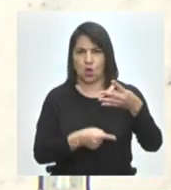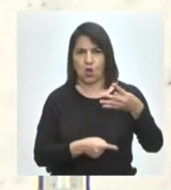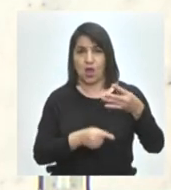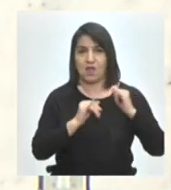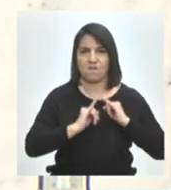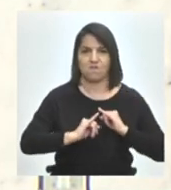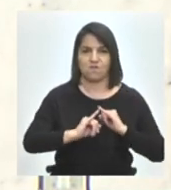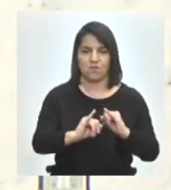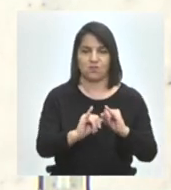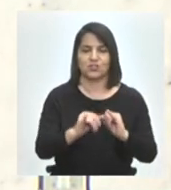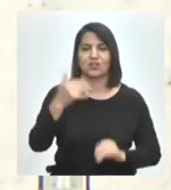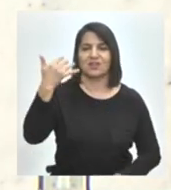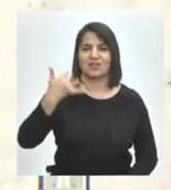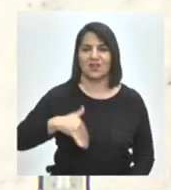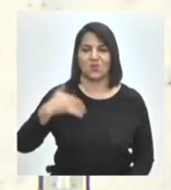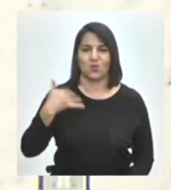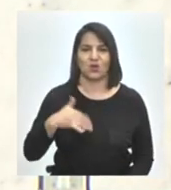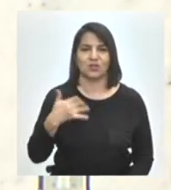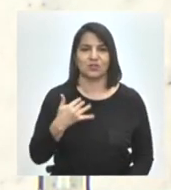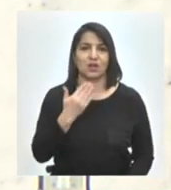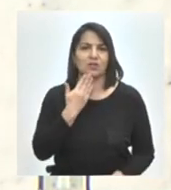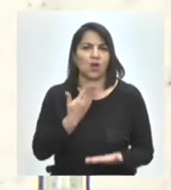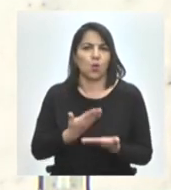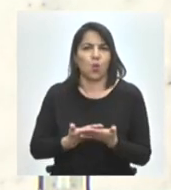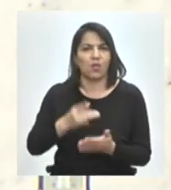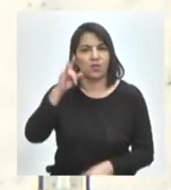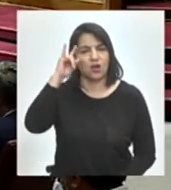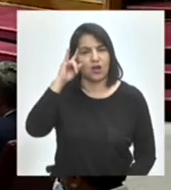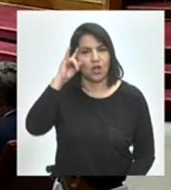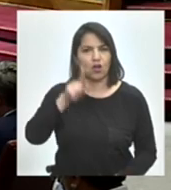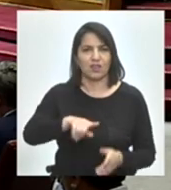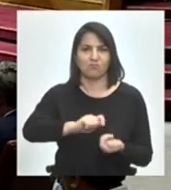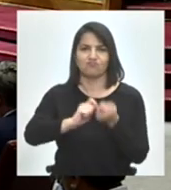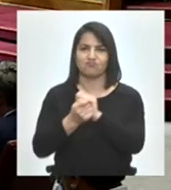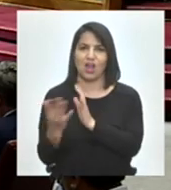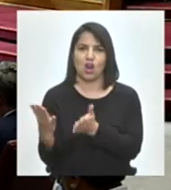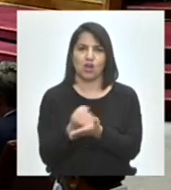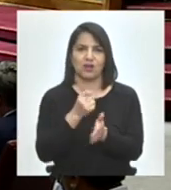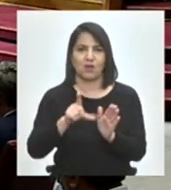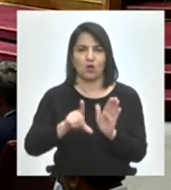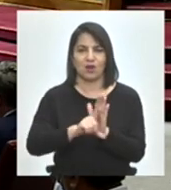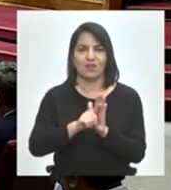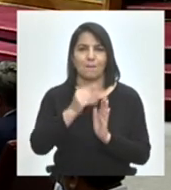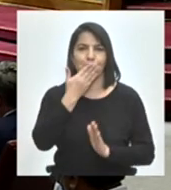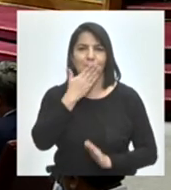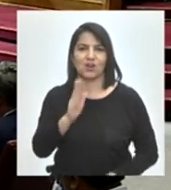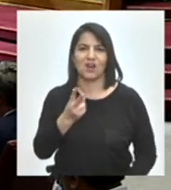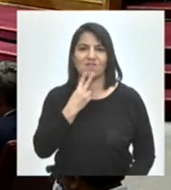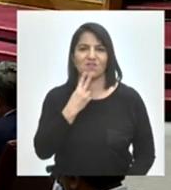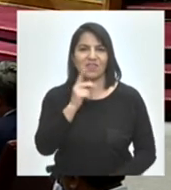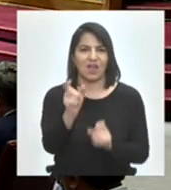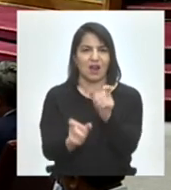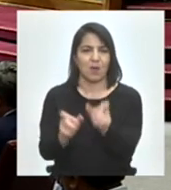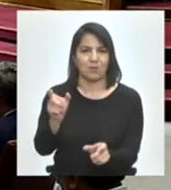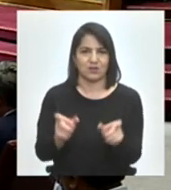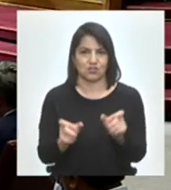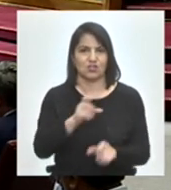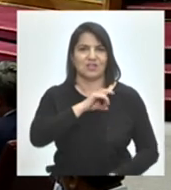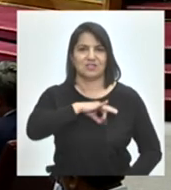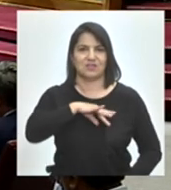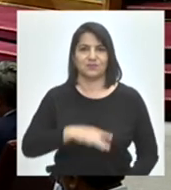cobran especial relevancia cuando recordamos que éstas se han traducido en leyes para mejorar la vida de las personas que habitan nuestro